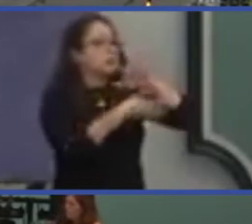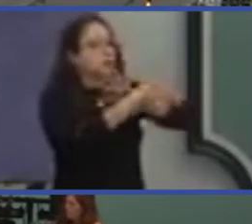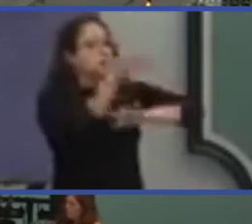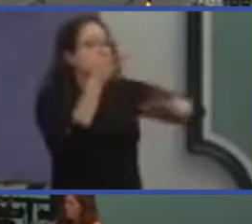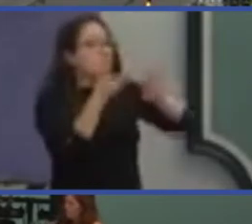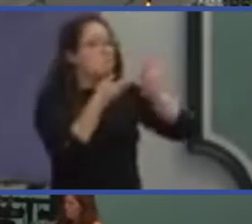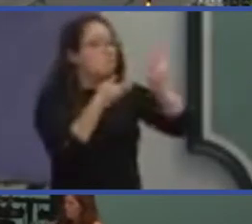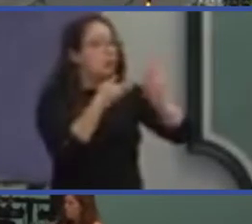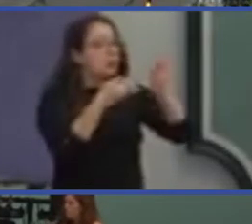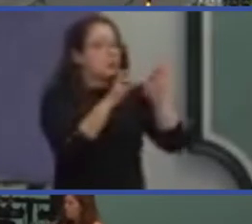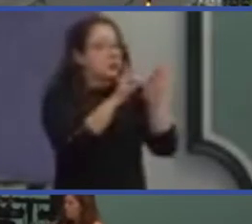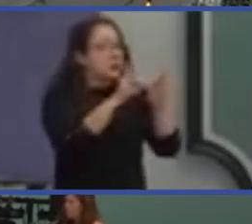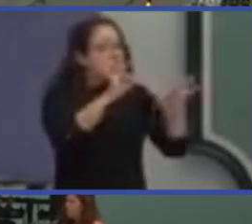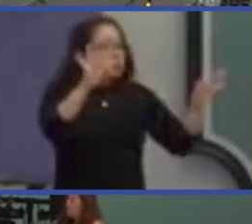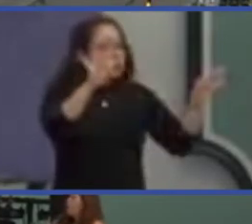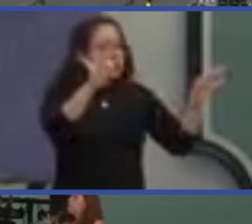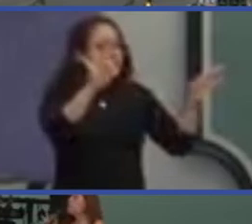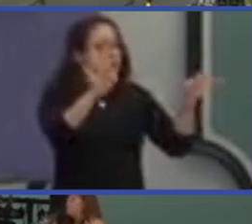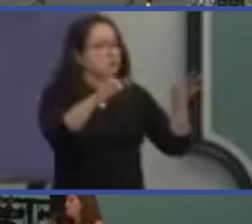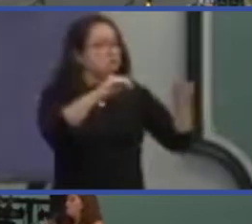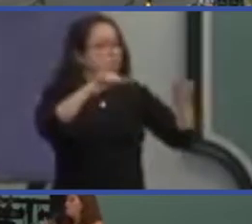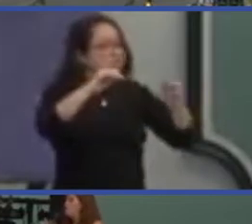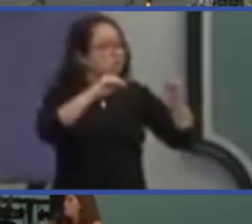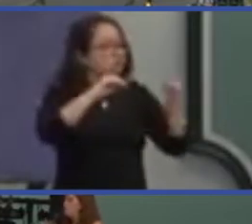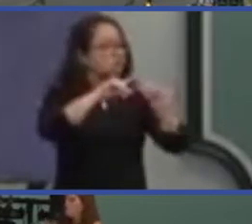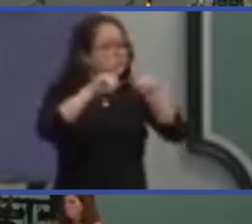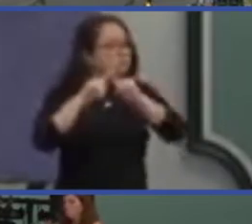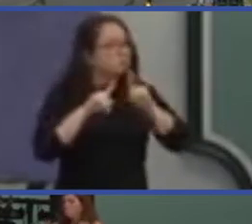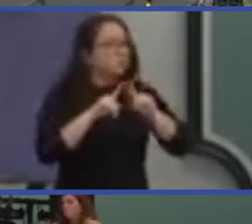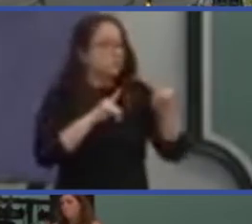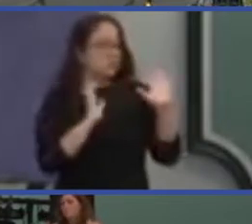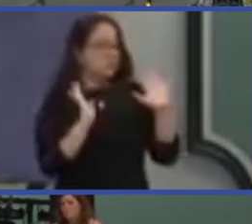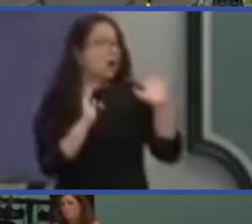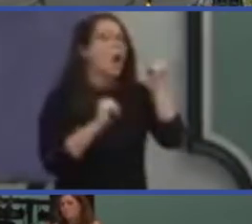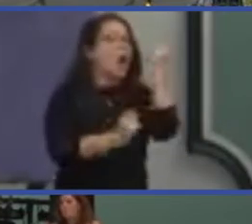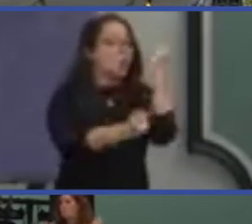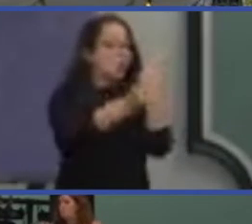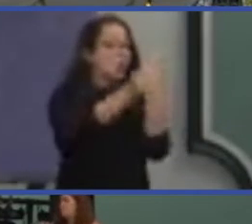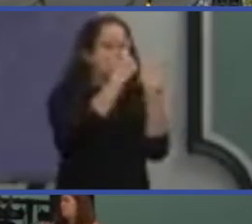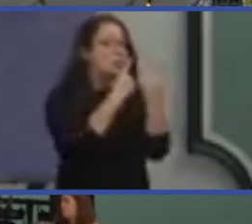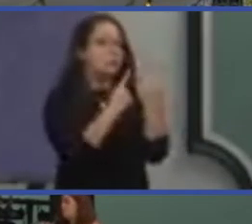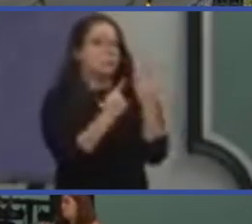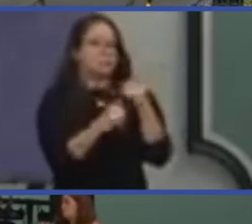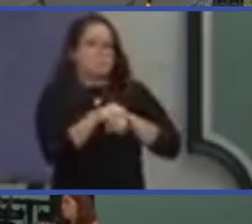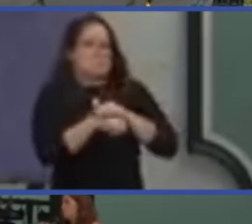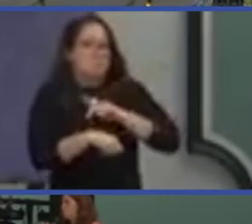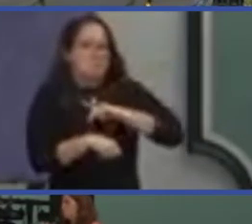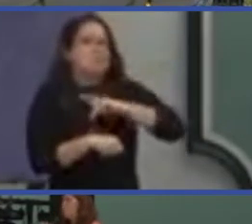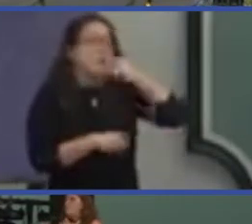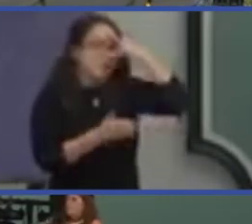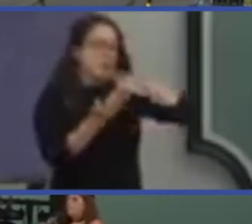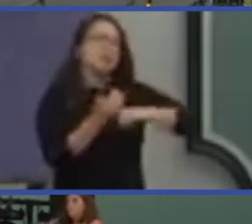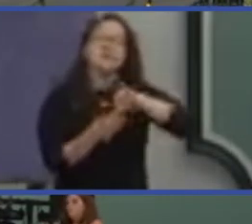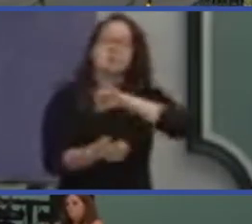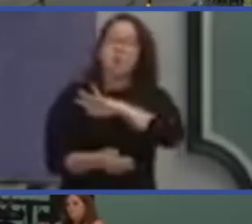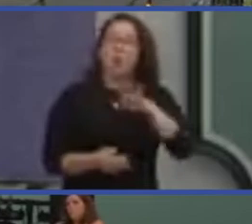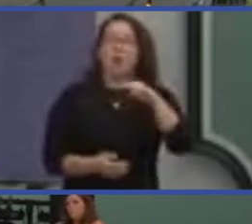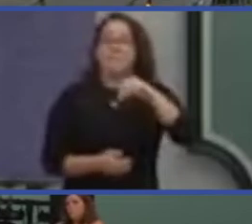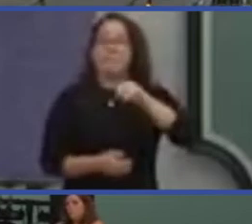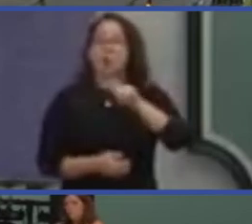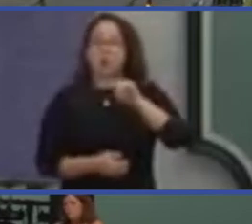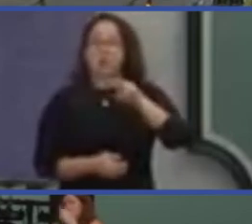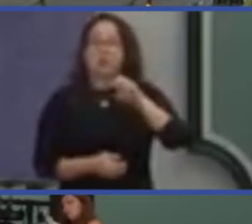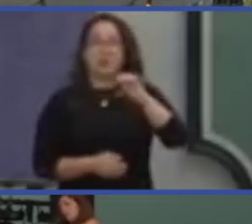como a diferentes frecuencias ¿no? algunos de mis amigos creen fervientemente que sí puede haber multiversos para mis amigos